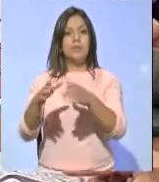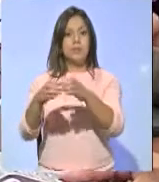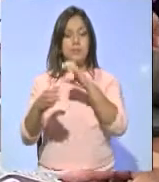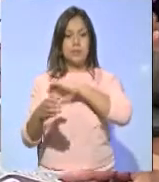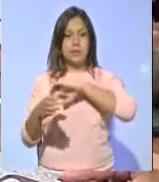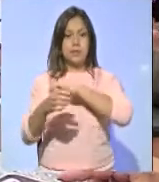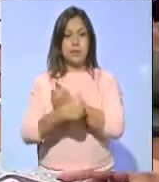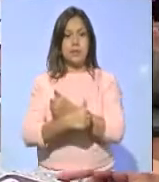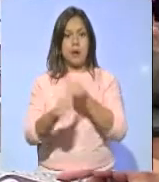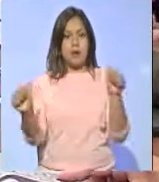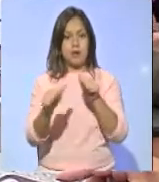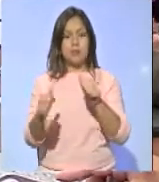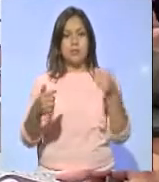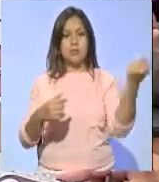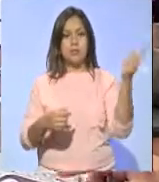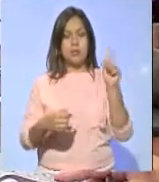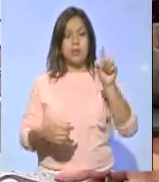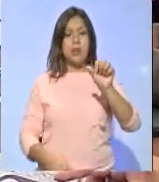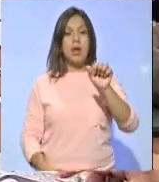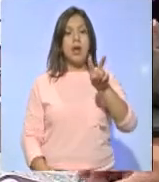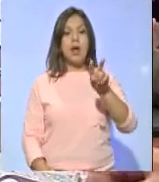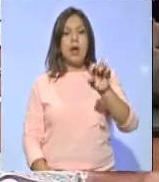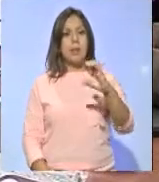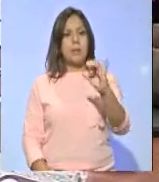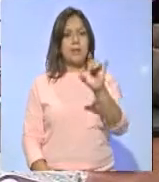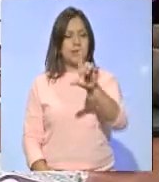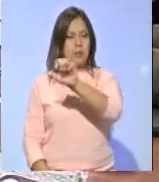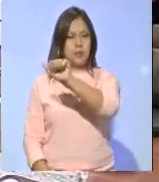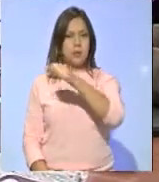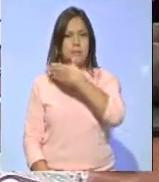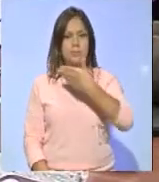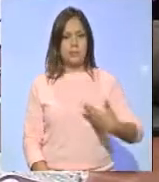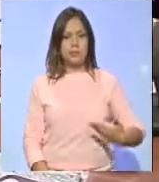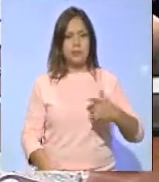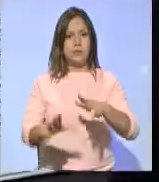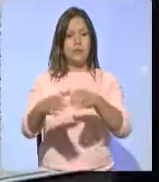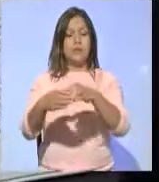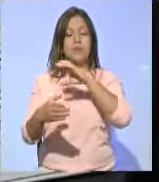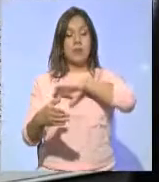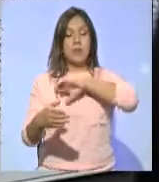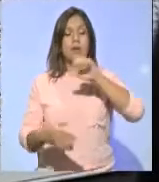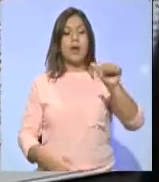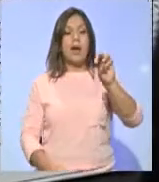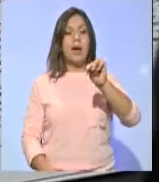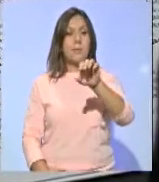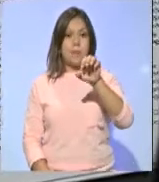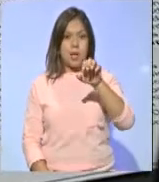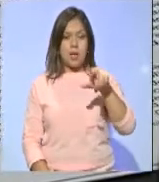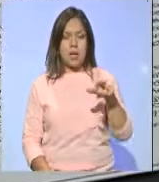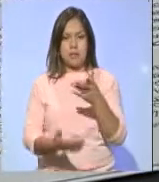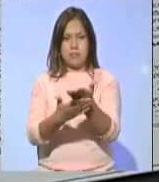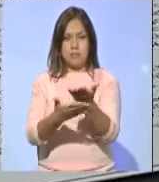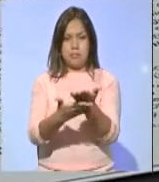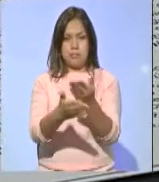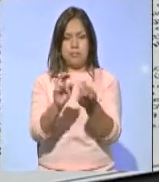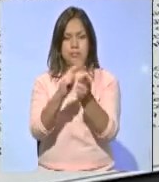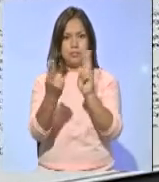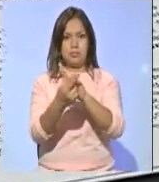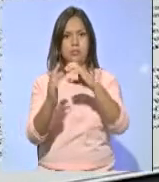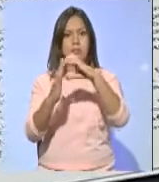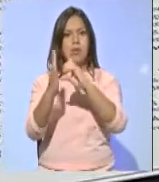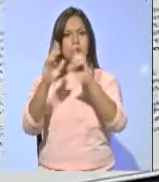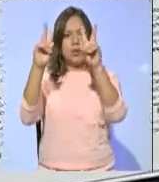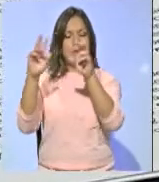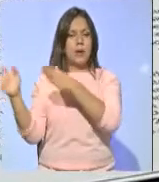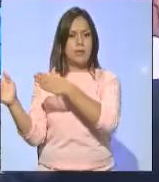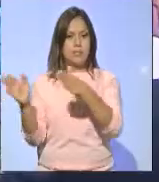Gobiernos Autónomos recibió a Daniela Vecilla, presidente de la Asociación de Municipalidades del Ecuador, AME, quien presentó sus propuestas de reforma al Código de